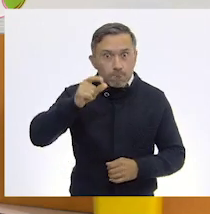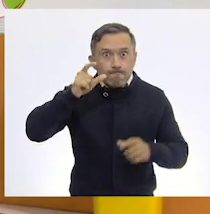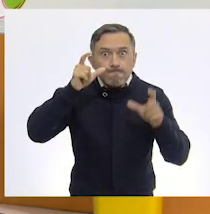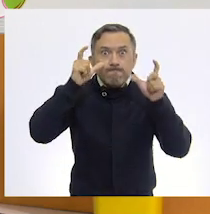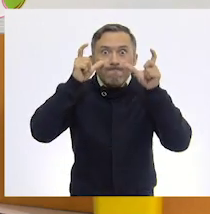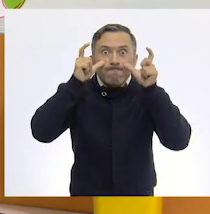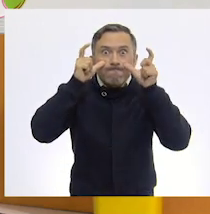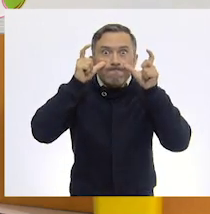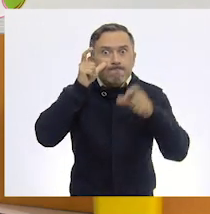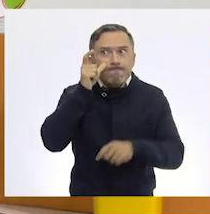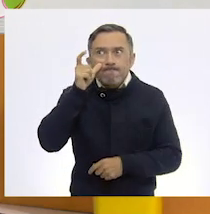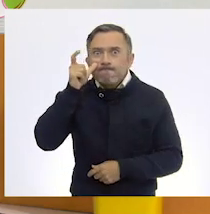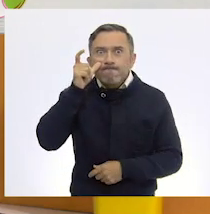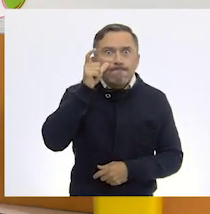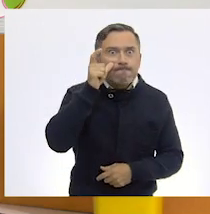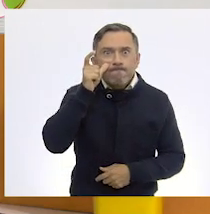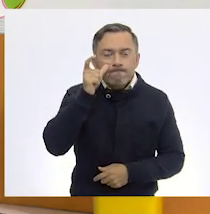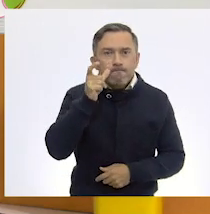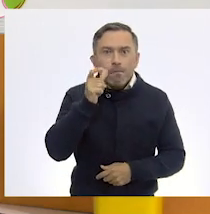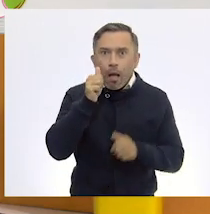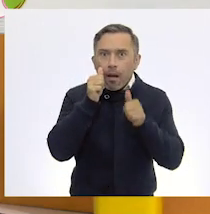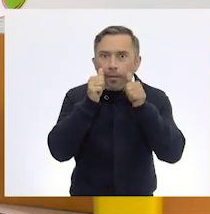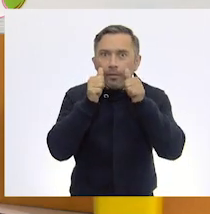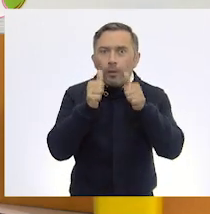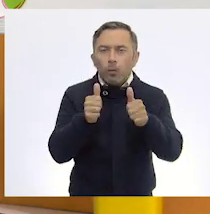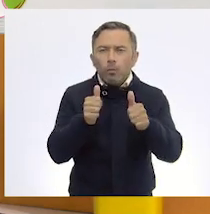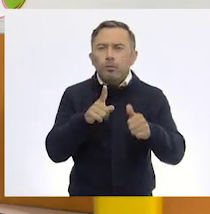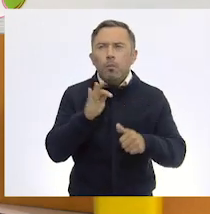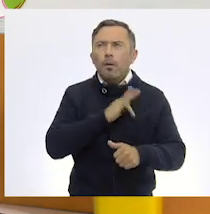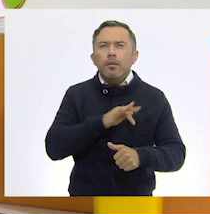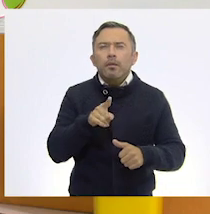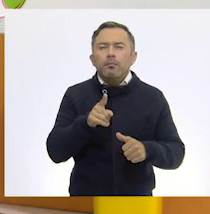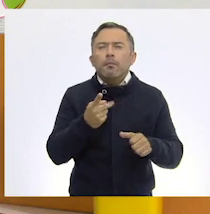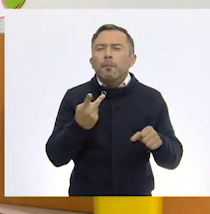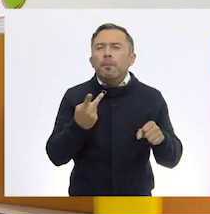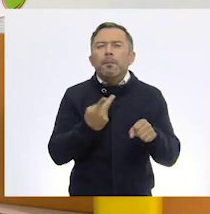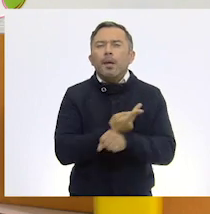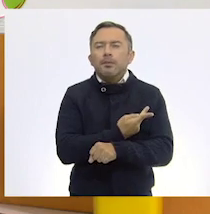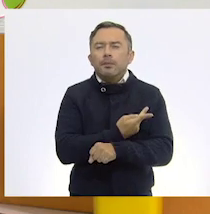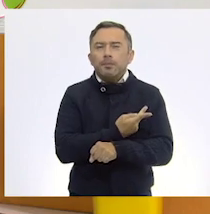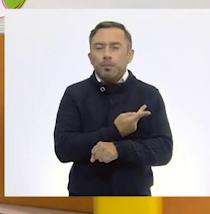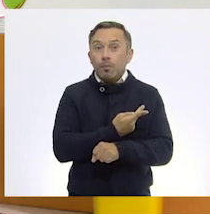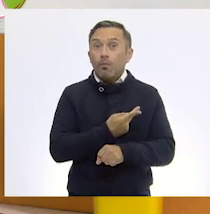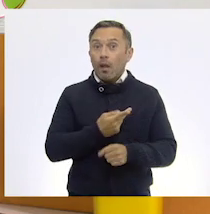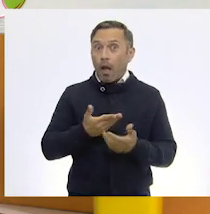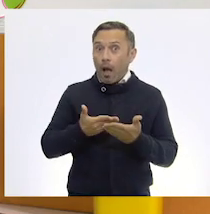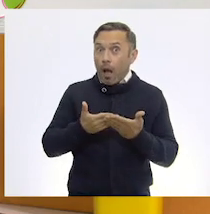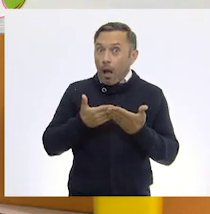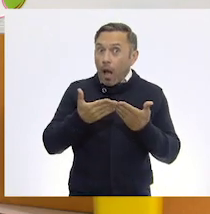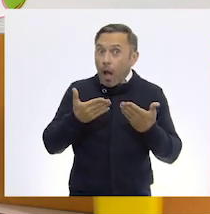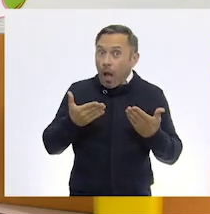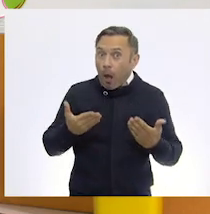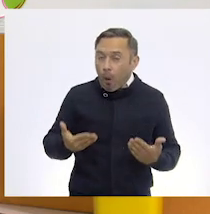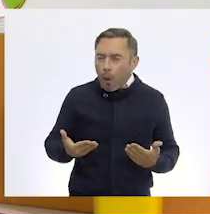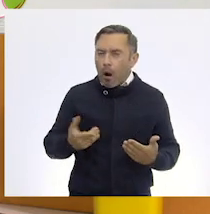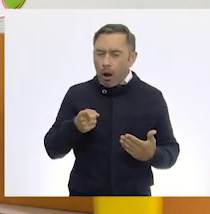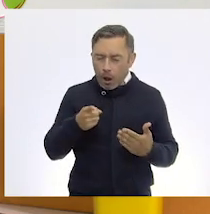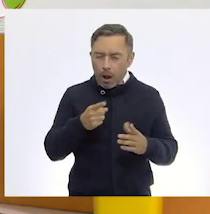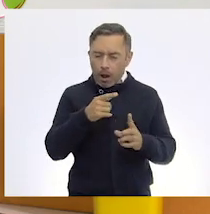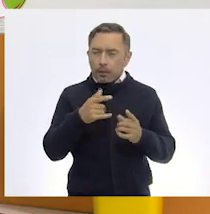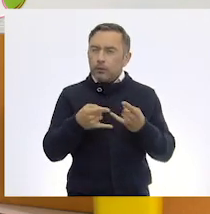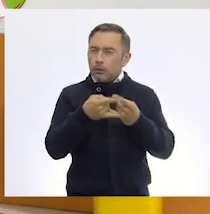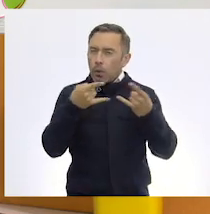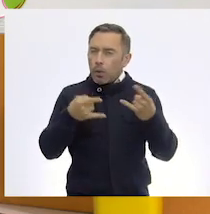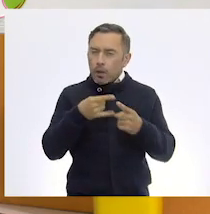detalle qué es lo que está pasando en esta situación para lograr llegar a la mejor solución de nuestra